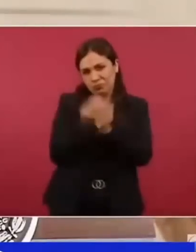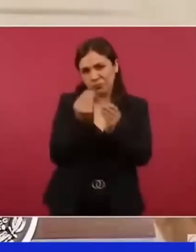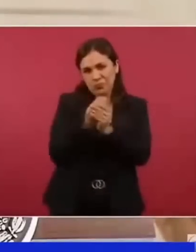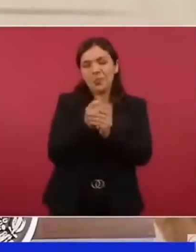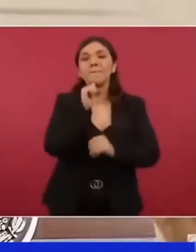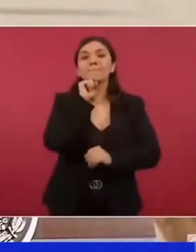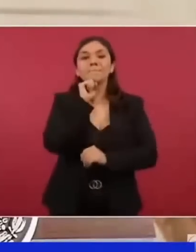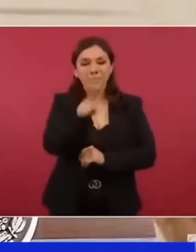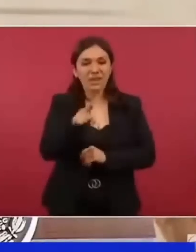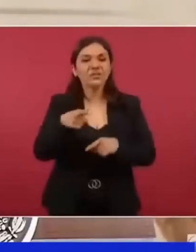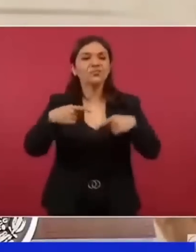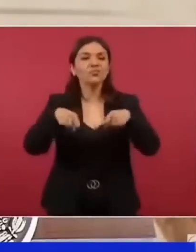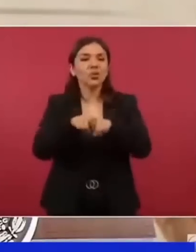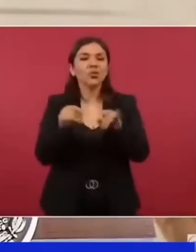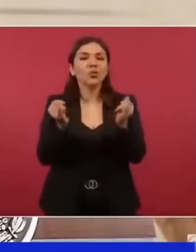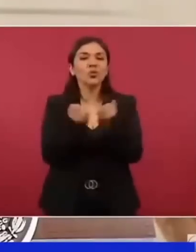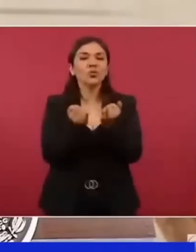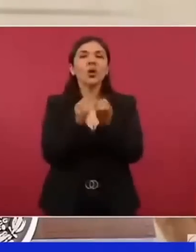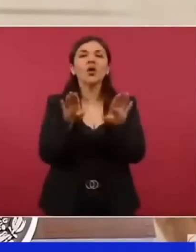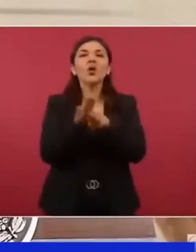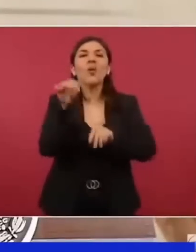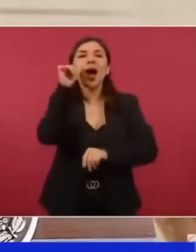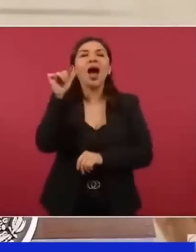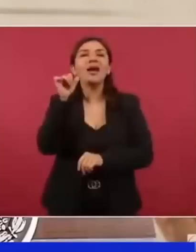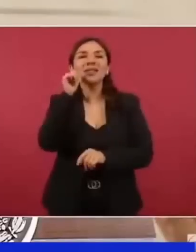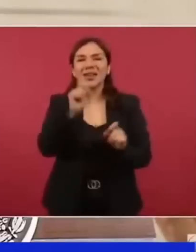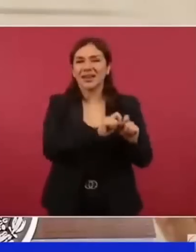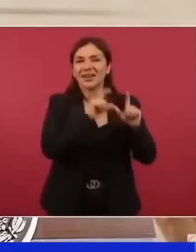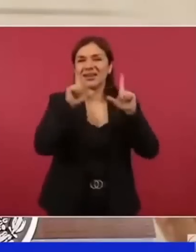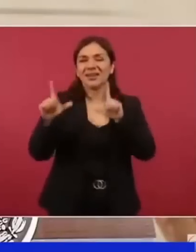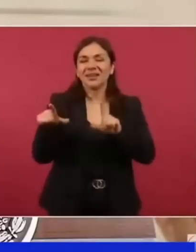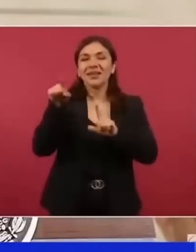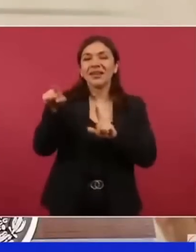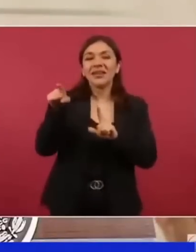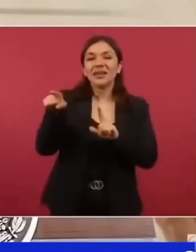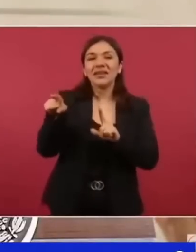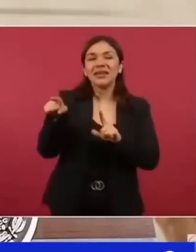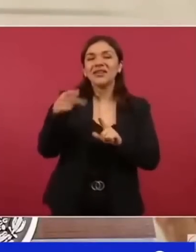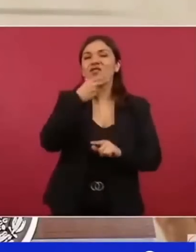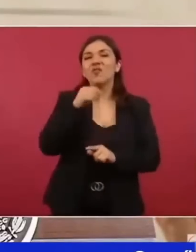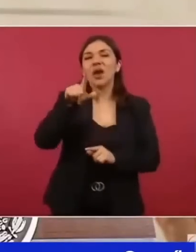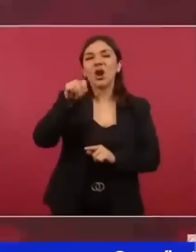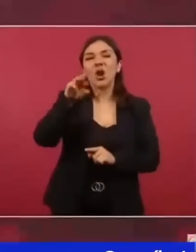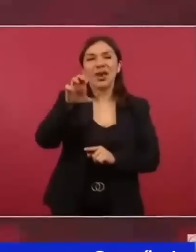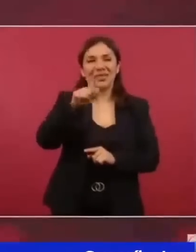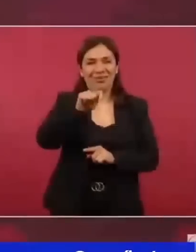también así como lo que vimos ayer de lo de Mola,